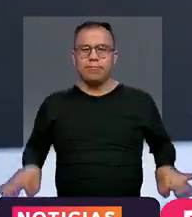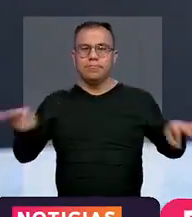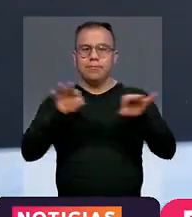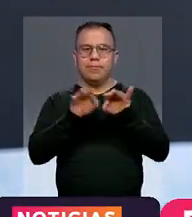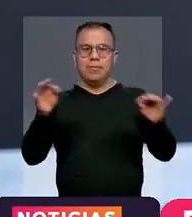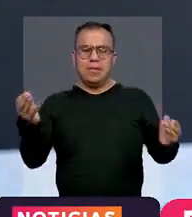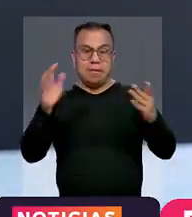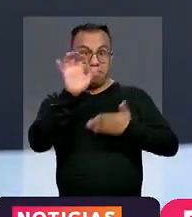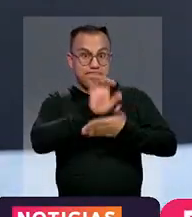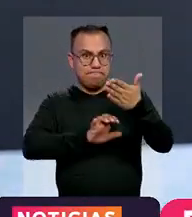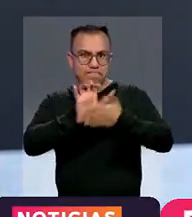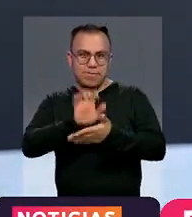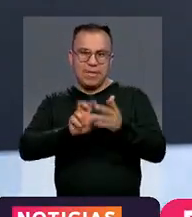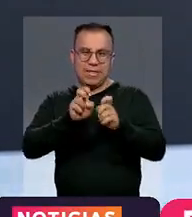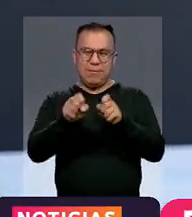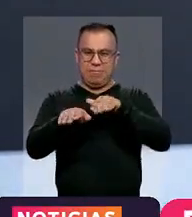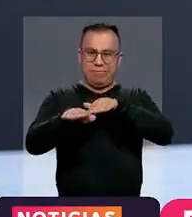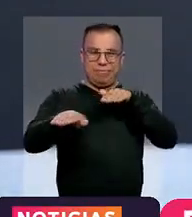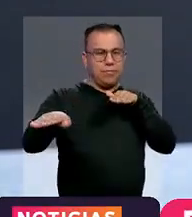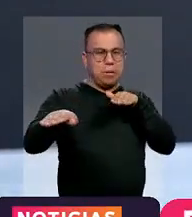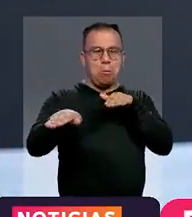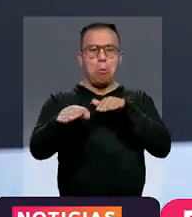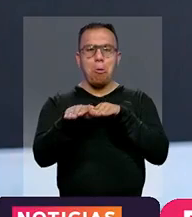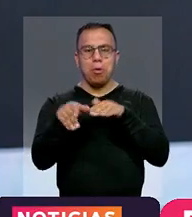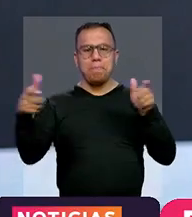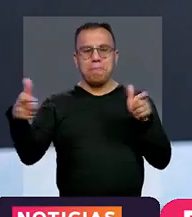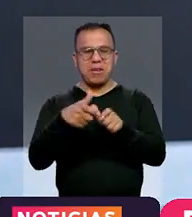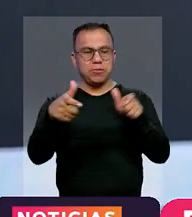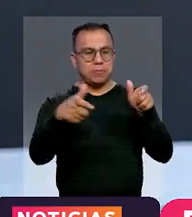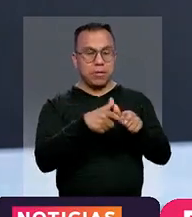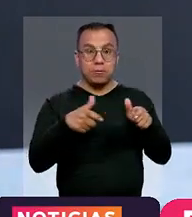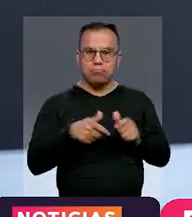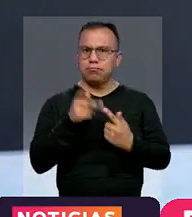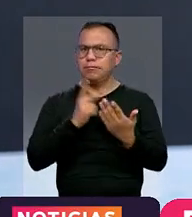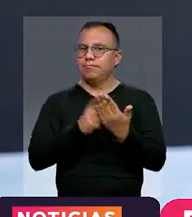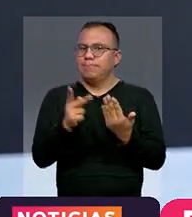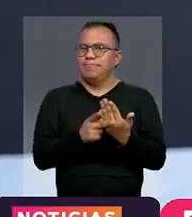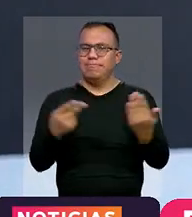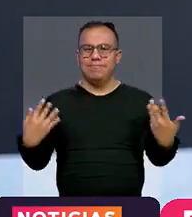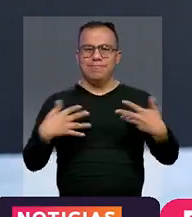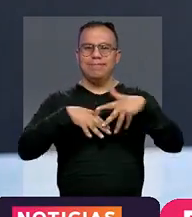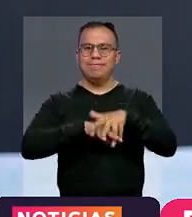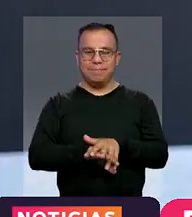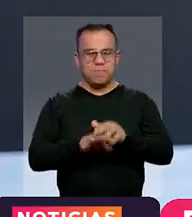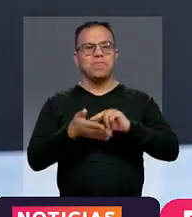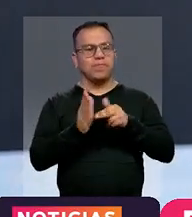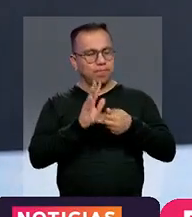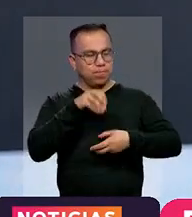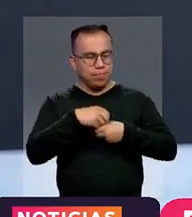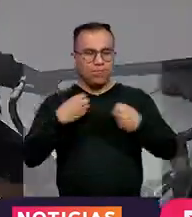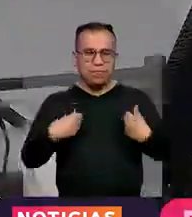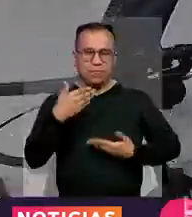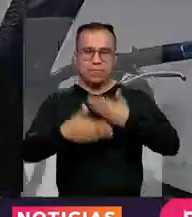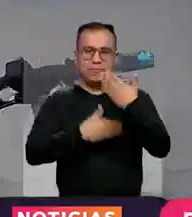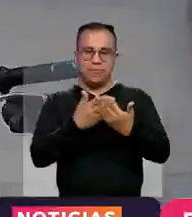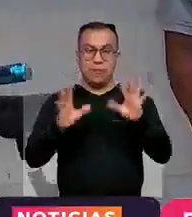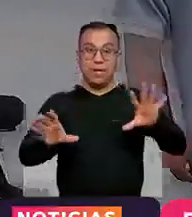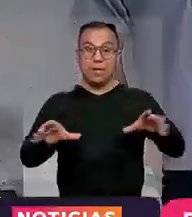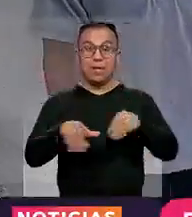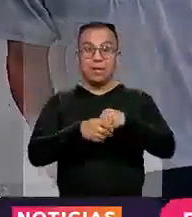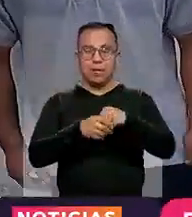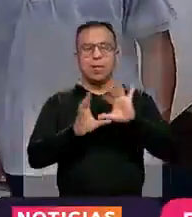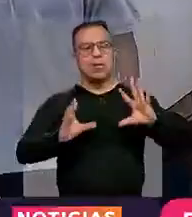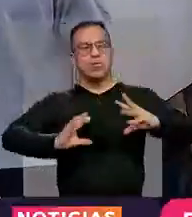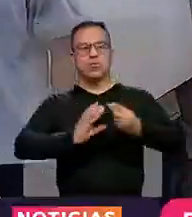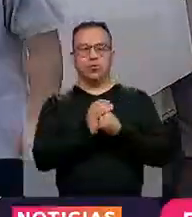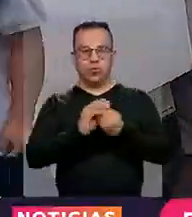en términos de descongestión, descontaminación y en un proyecto totalmente integral que también buscaba la inclusión de género. Con el proyecto, el